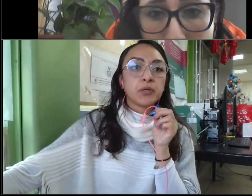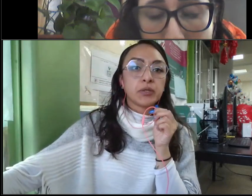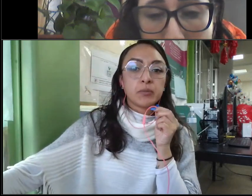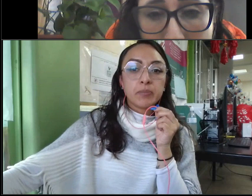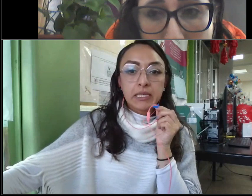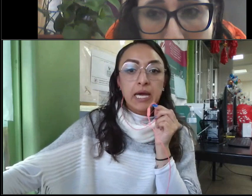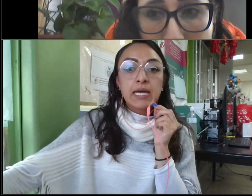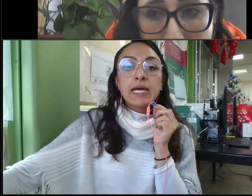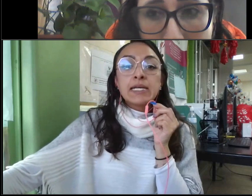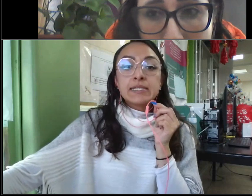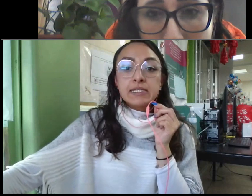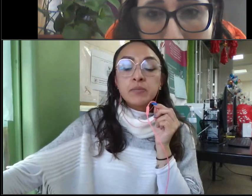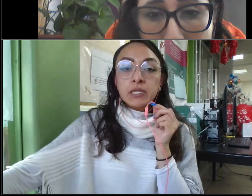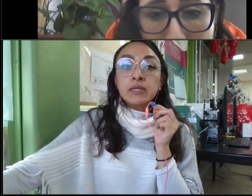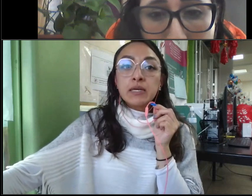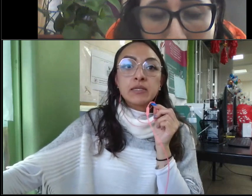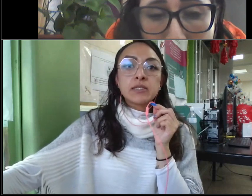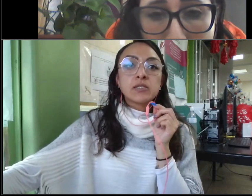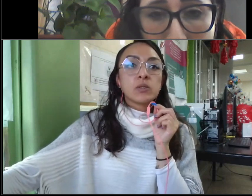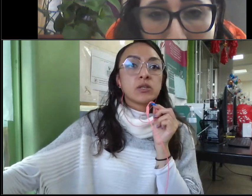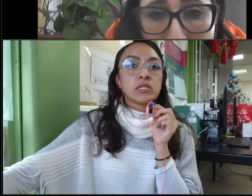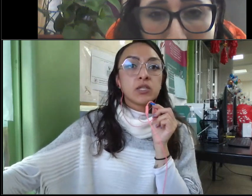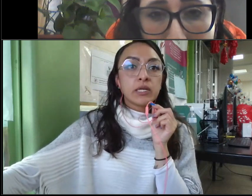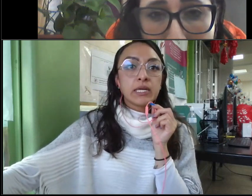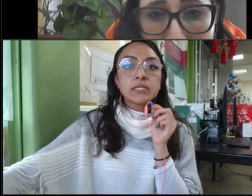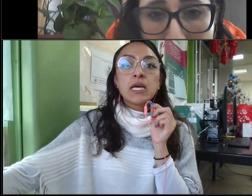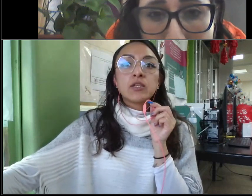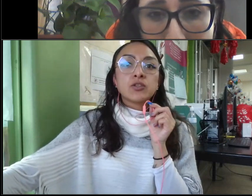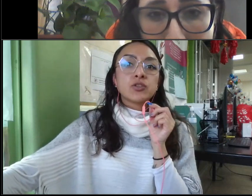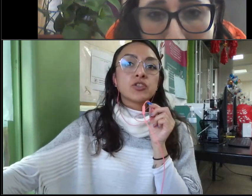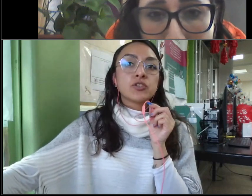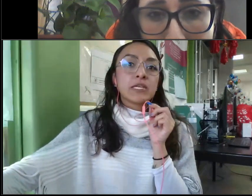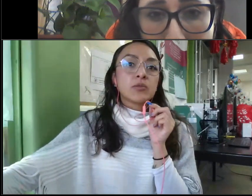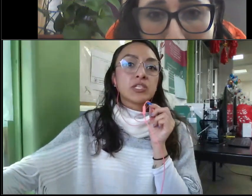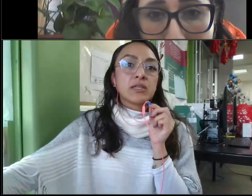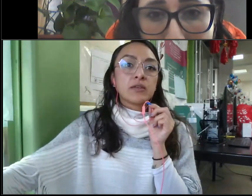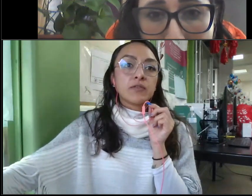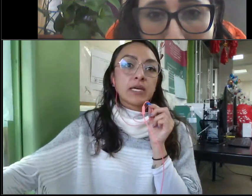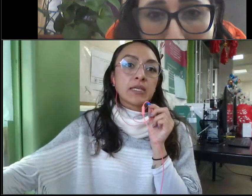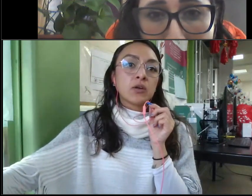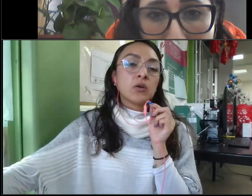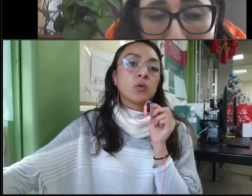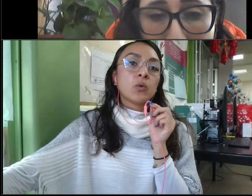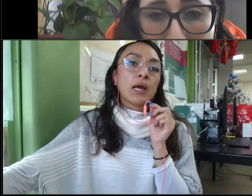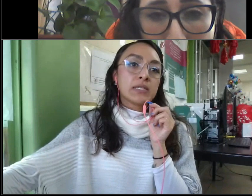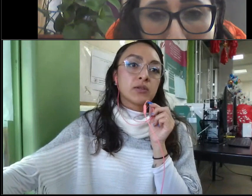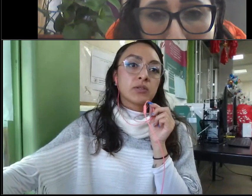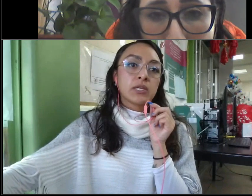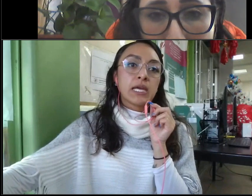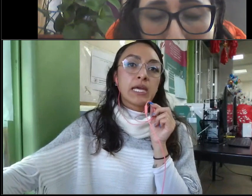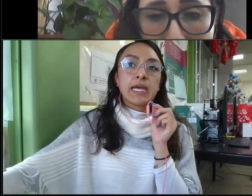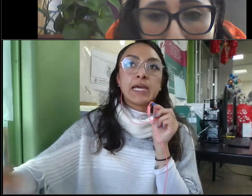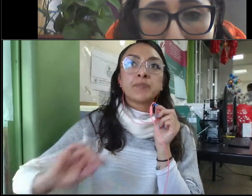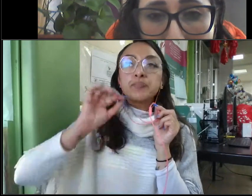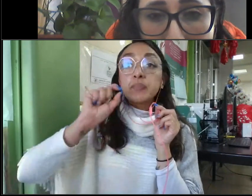hacer un poquito de práctica. Sí es importante que en estas cuestiones teóricas nosotros vayamos identificando cuáles